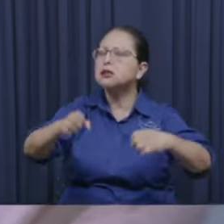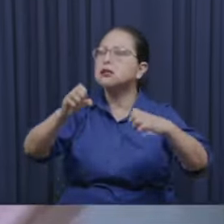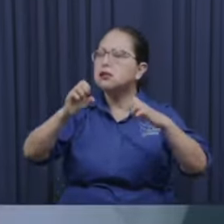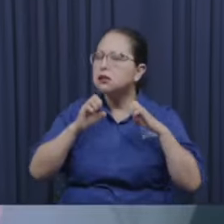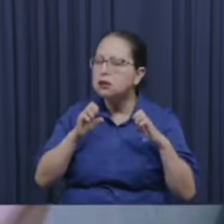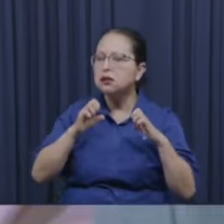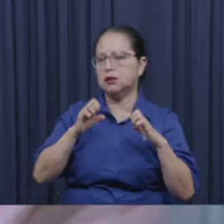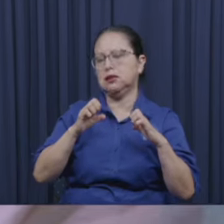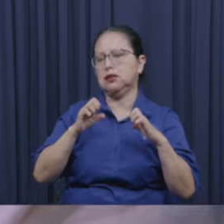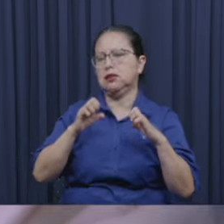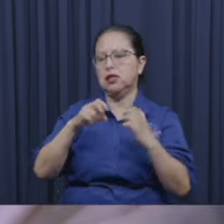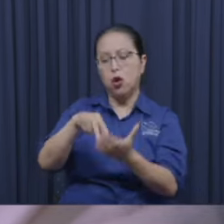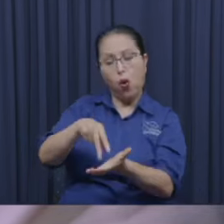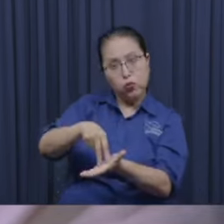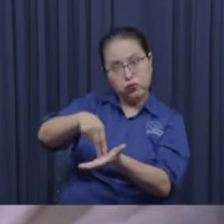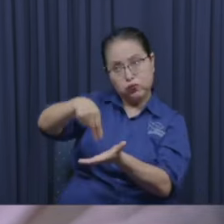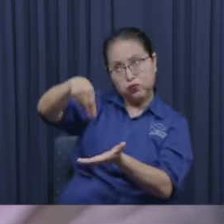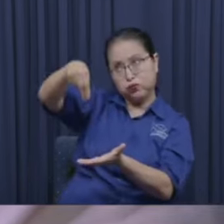eso